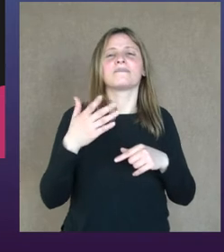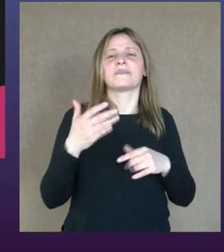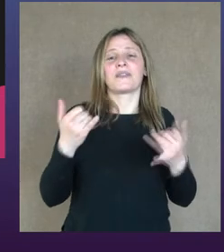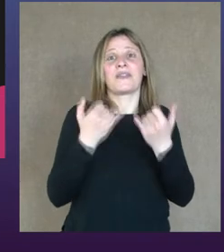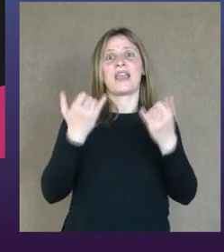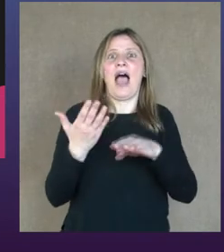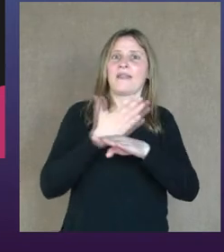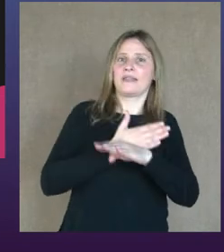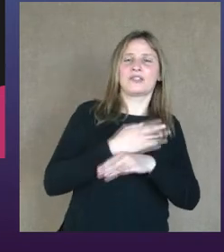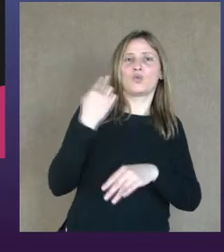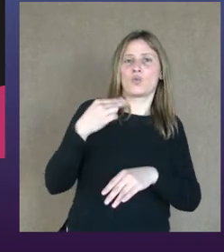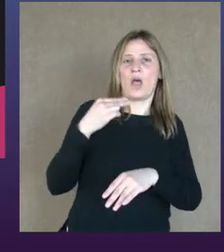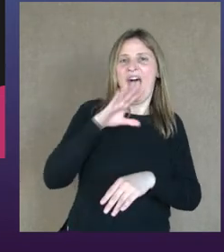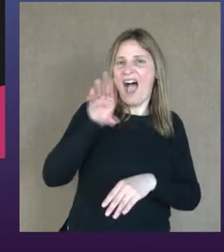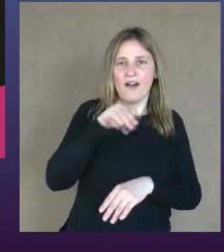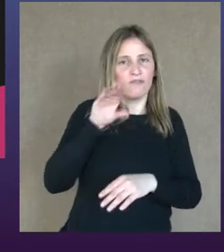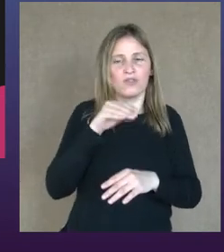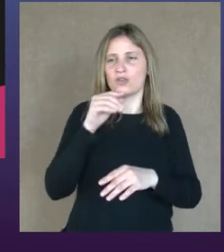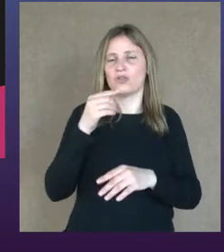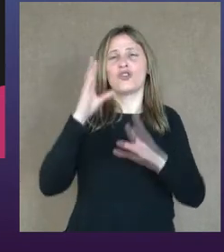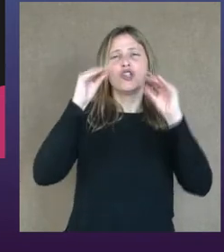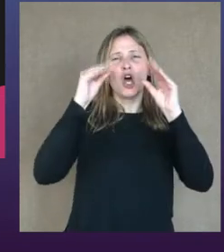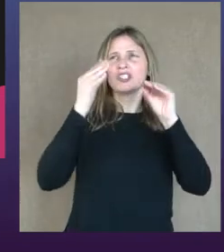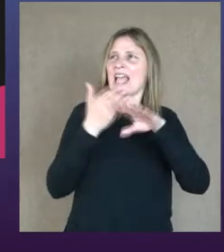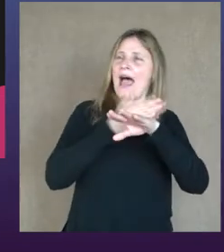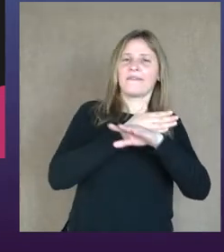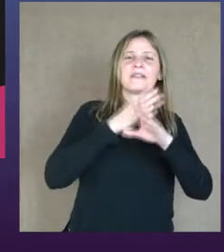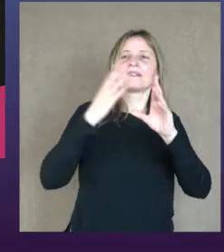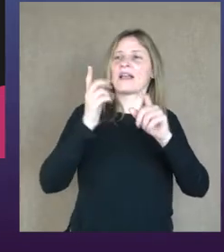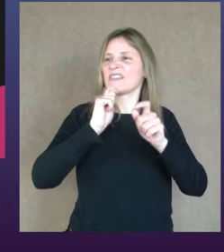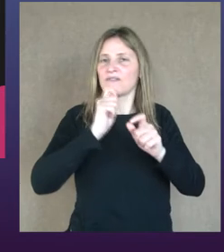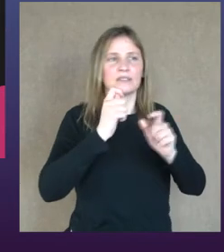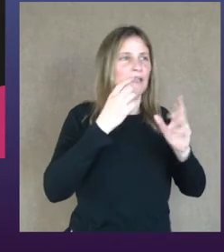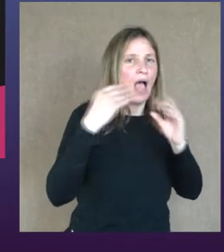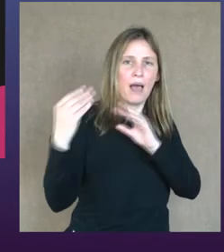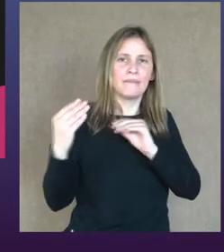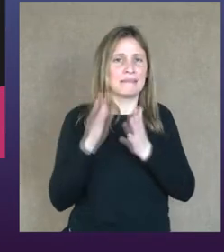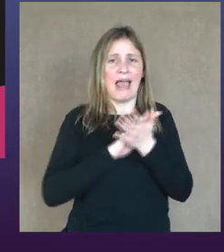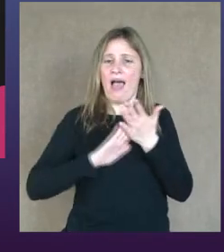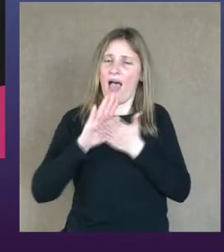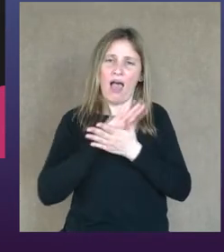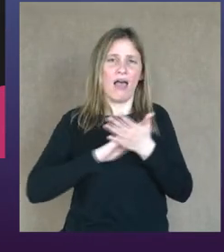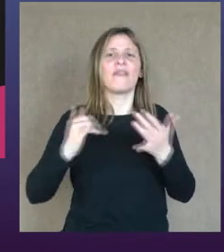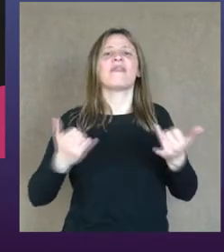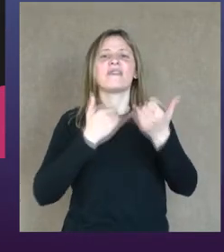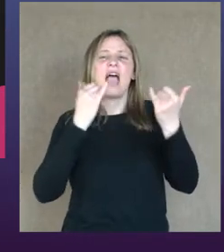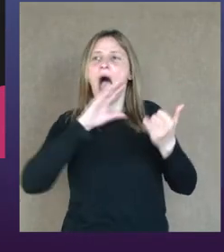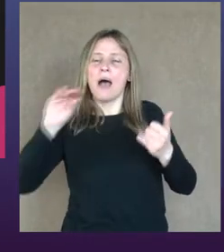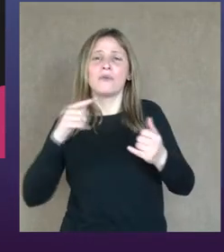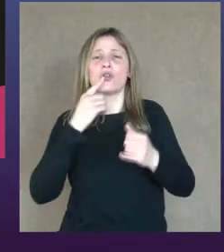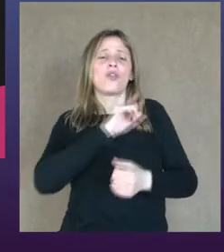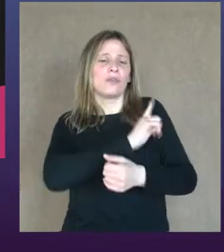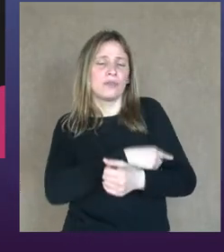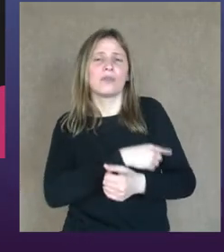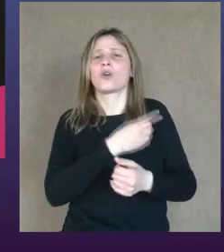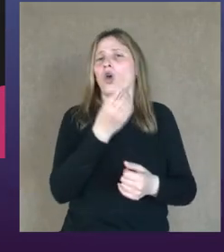anterior hablo con nadie, el día de la noche anterior y el día del concierto tampoco hablo con nadie, y solo guardo energía, hago deporte,